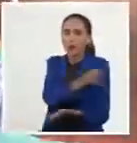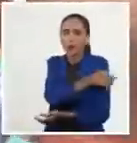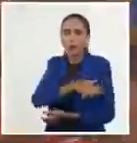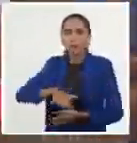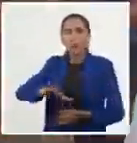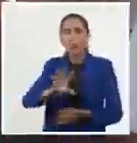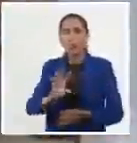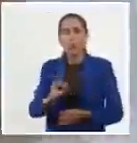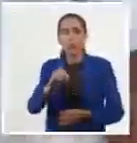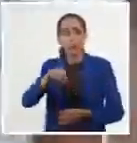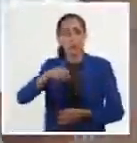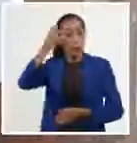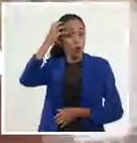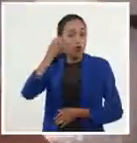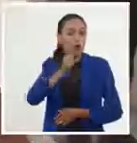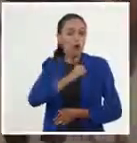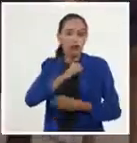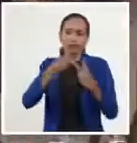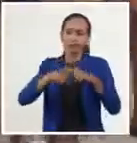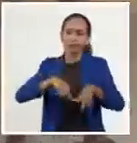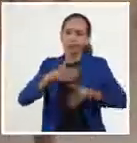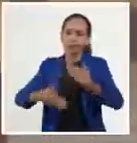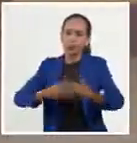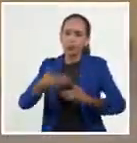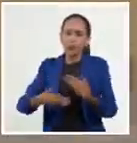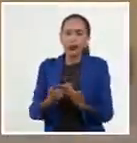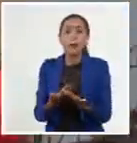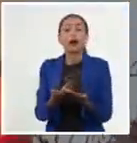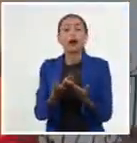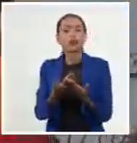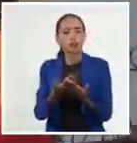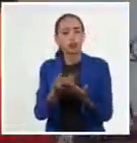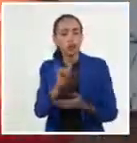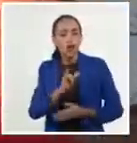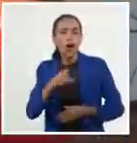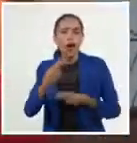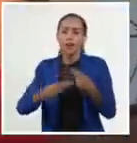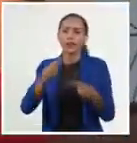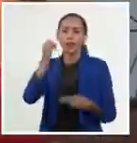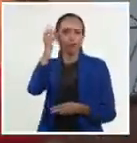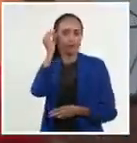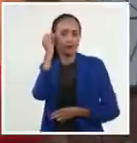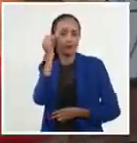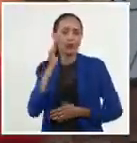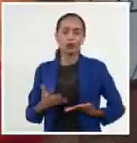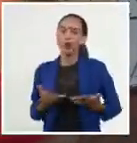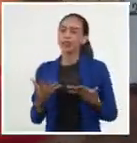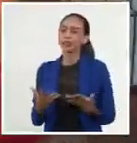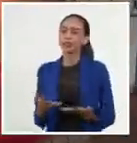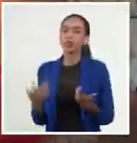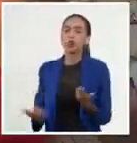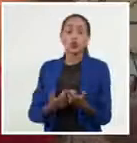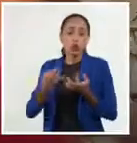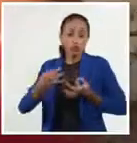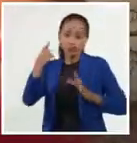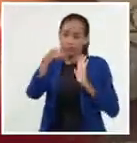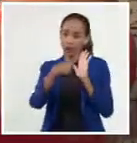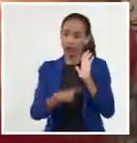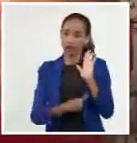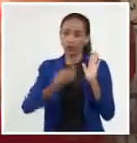la voluntad estatal de buscar soluciones a cada problema y hacerlo con creatividad y el espíritu de lucha que caracteriza a los